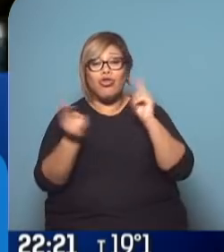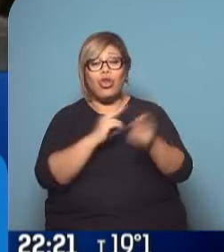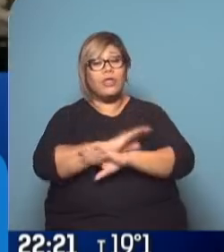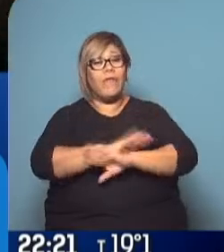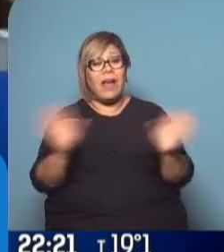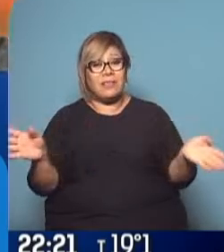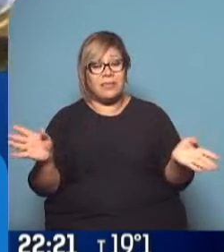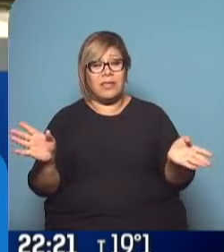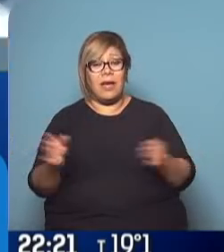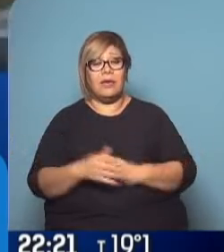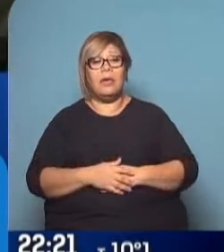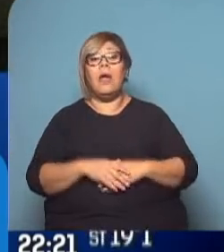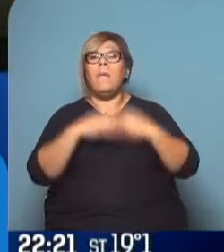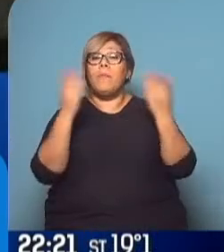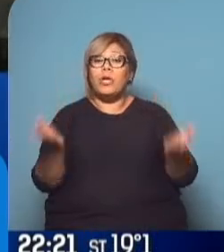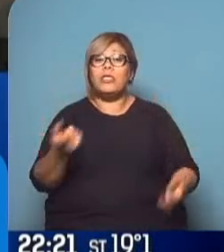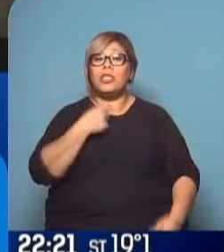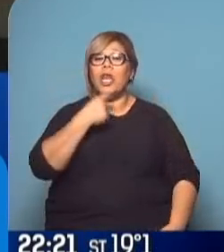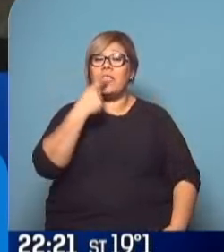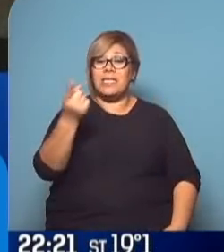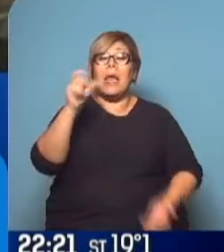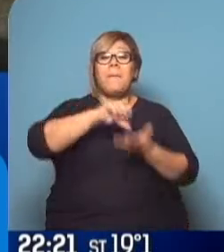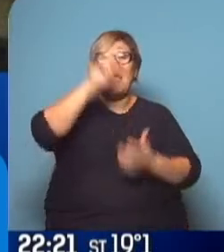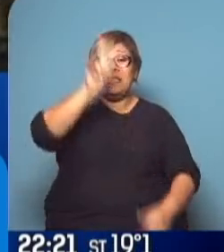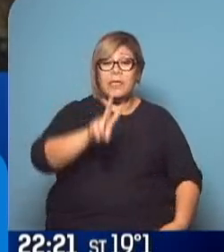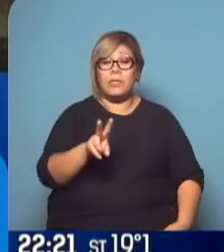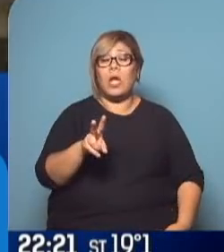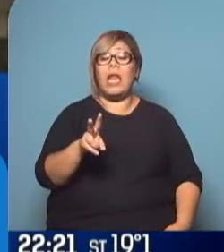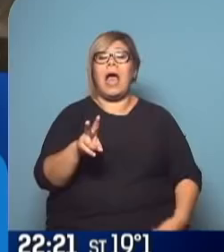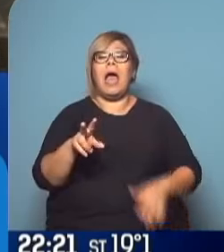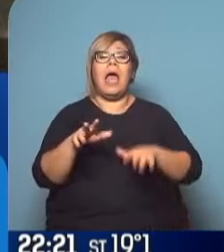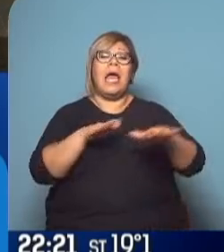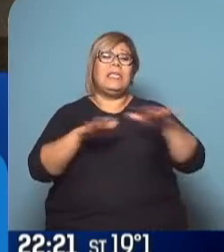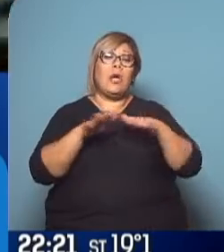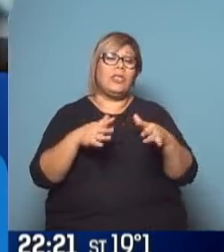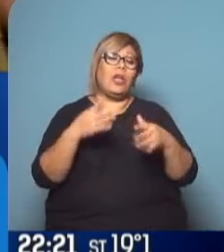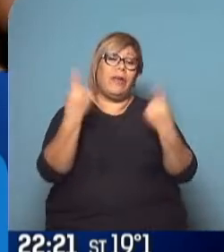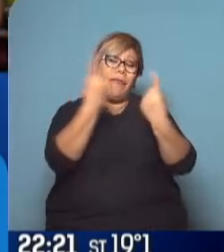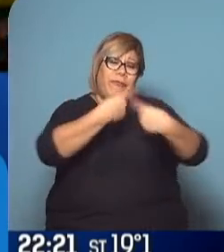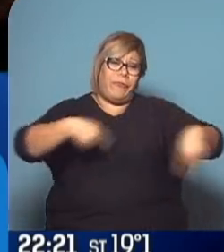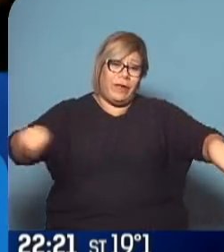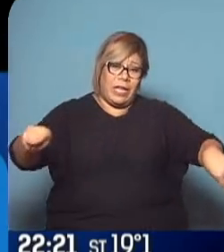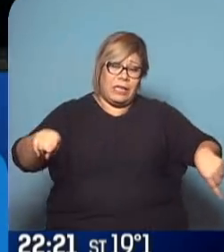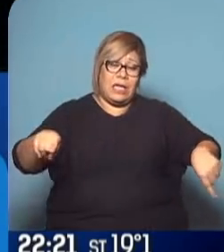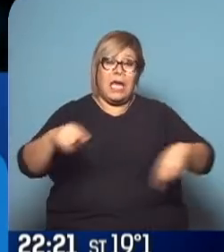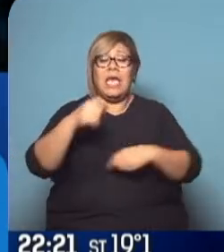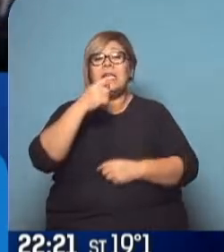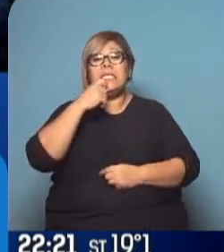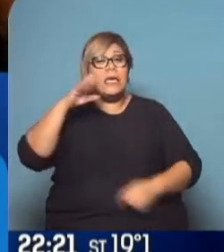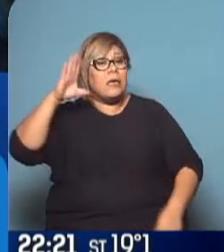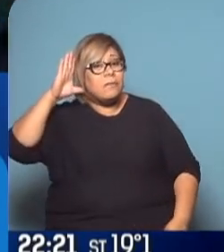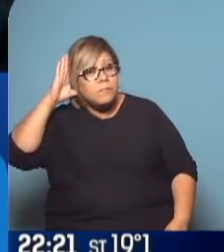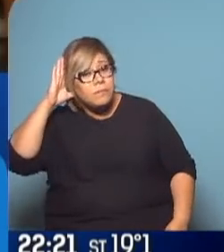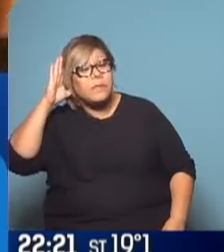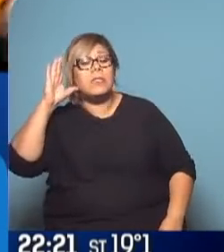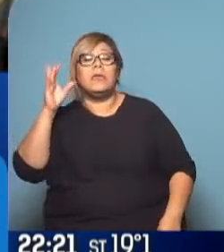Por eso comencé diciendo, están pasando muchas cosas y uno escucha a políticos tanto nacionales como internacionales hablar de no intervención, lo que